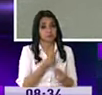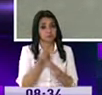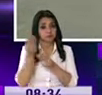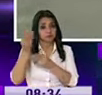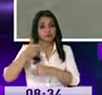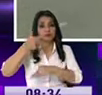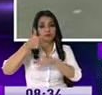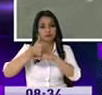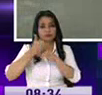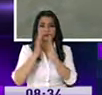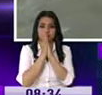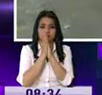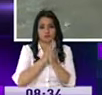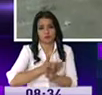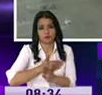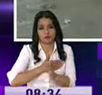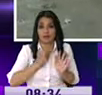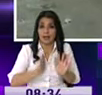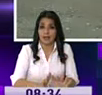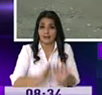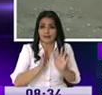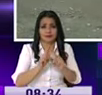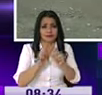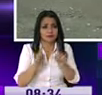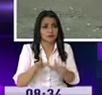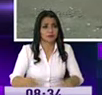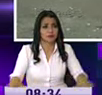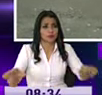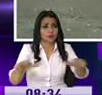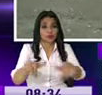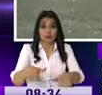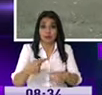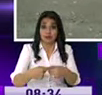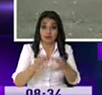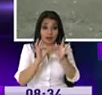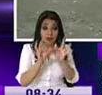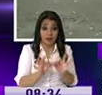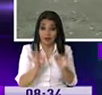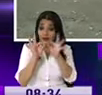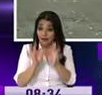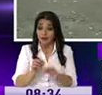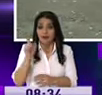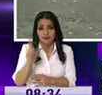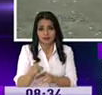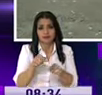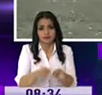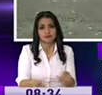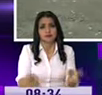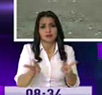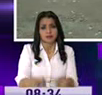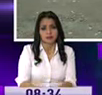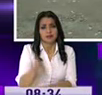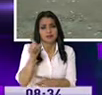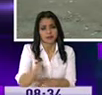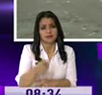que, por favor, así como en varias zonas de la ciudad, las intervenciones son necesarias en esta parte para darles un mejor vivir. Ya